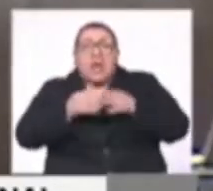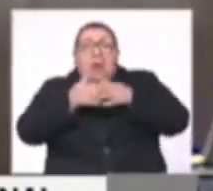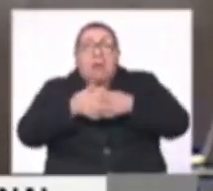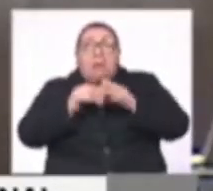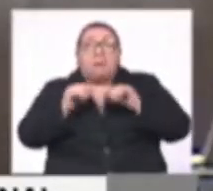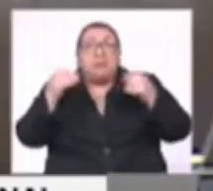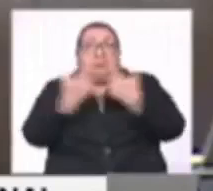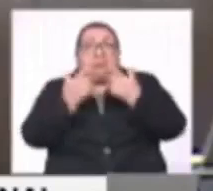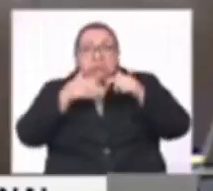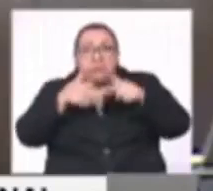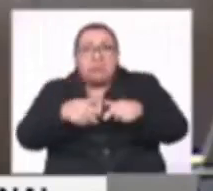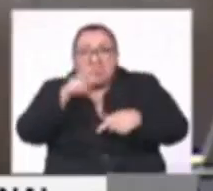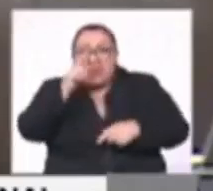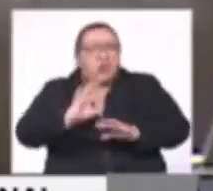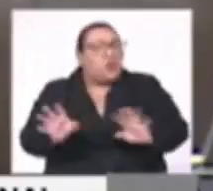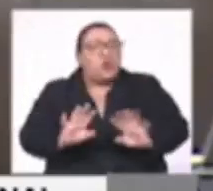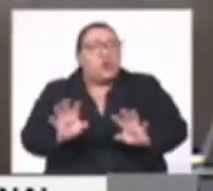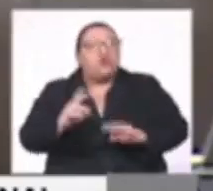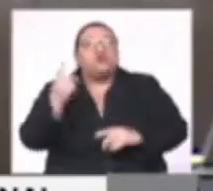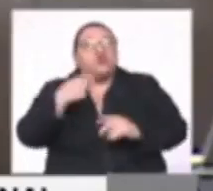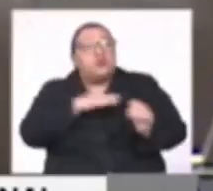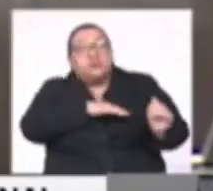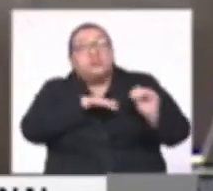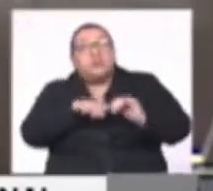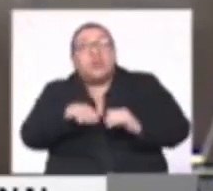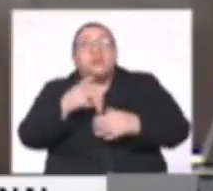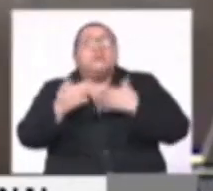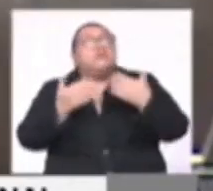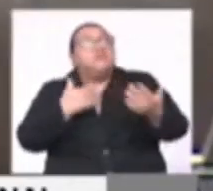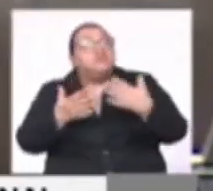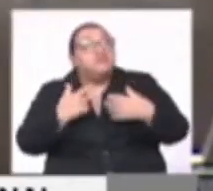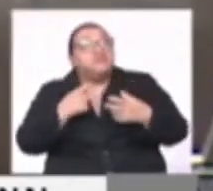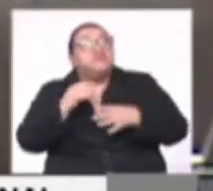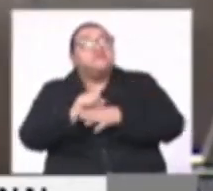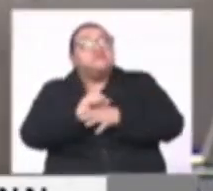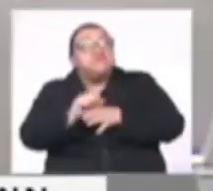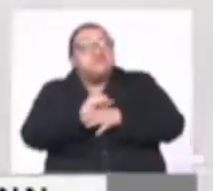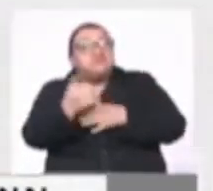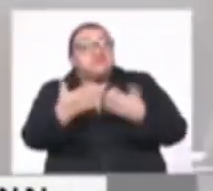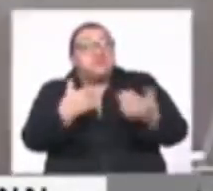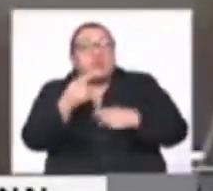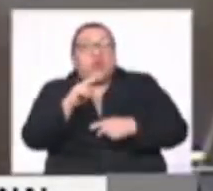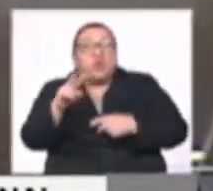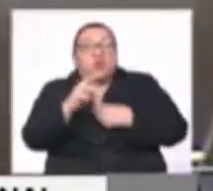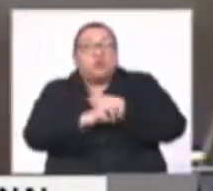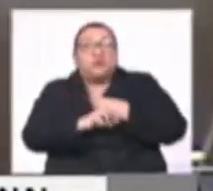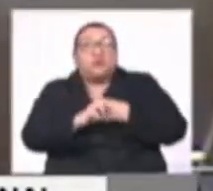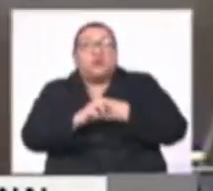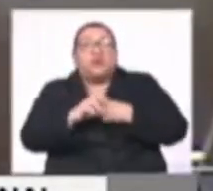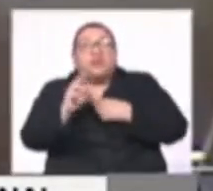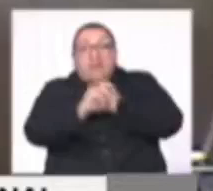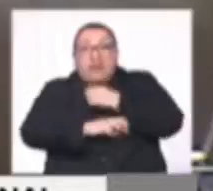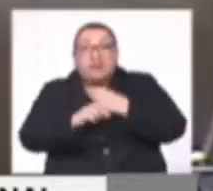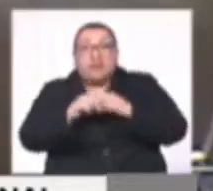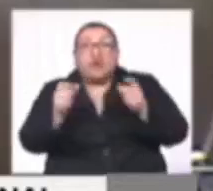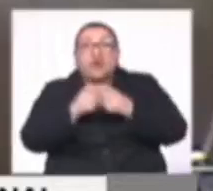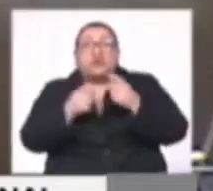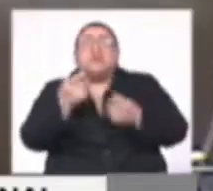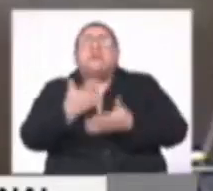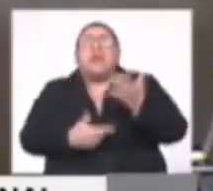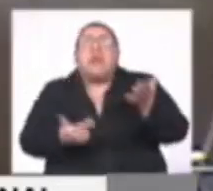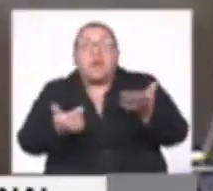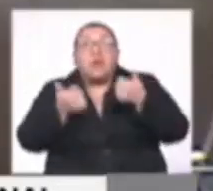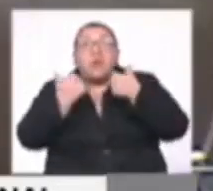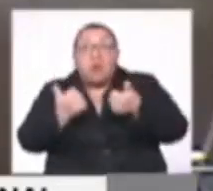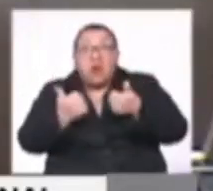militares extranjeras, enmarcándose en el artículo 102, numeral 8 de la Constitución Política. La congresista Chirinos explicó que los beneficios